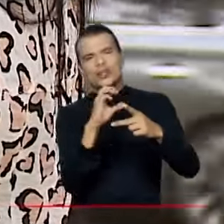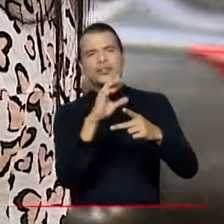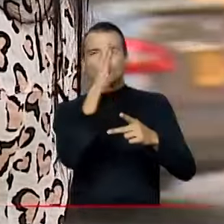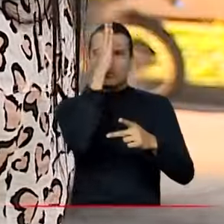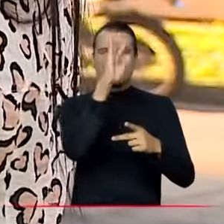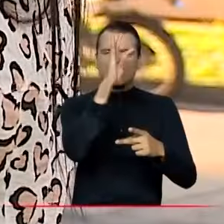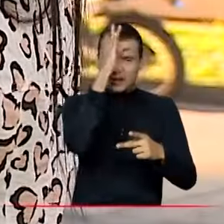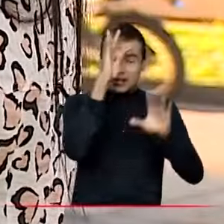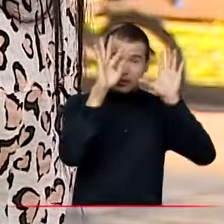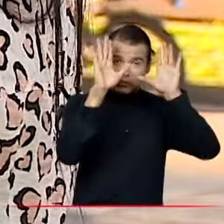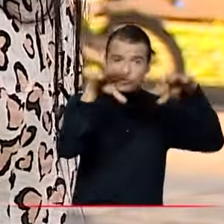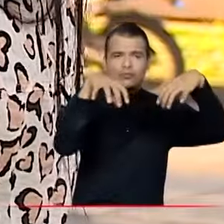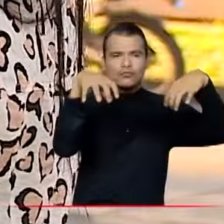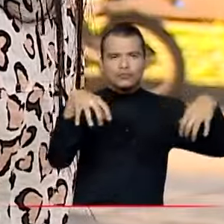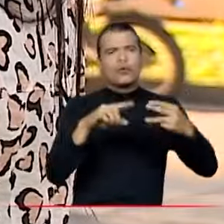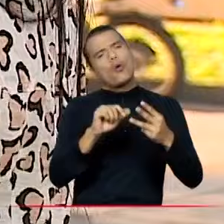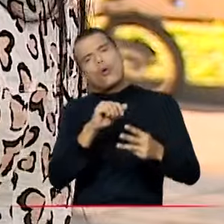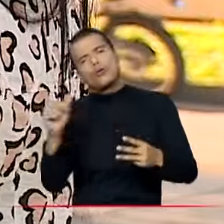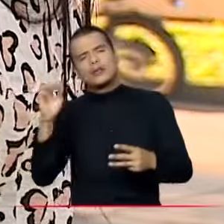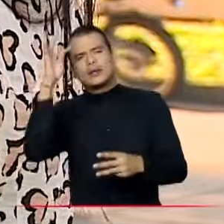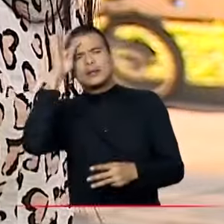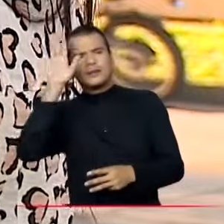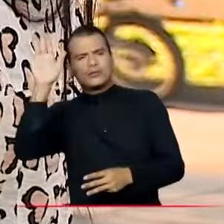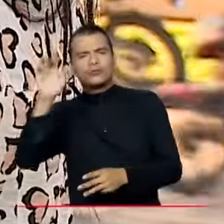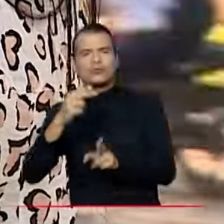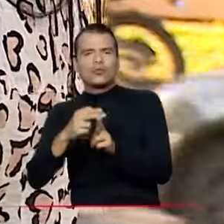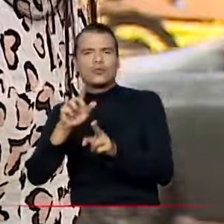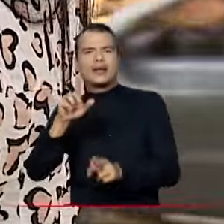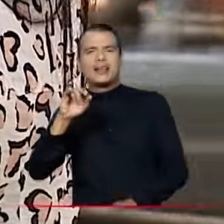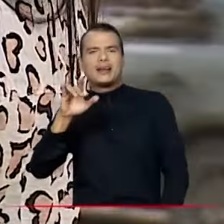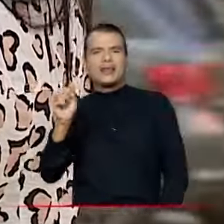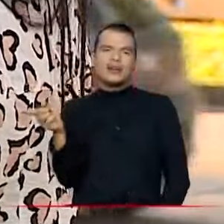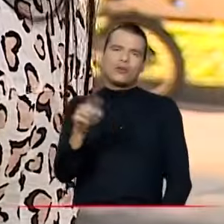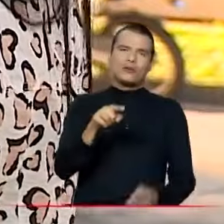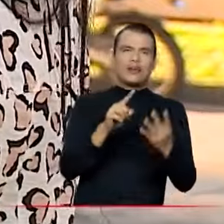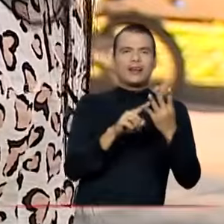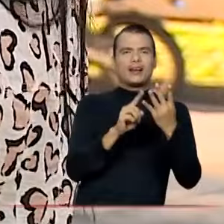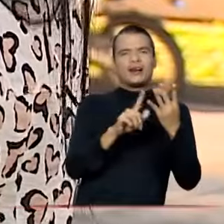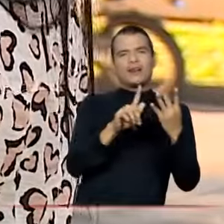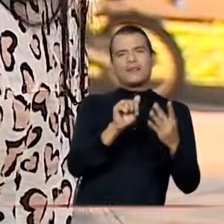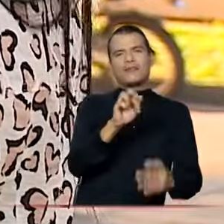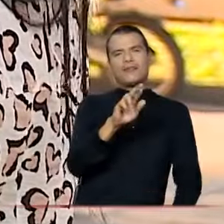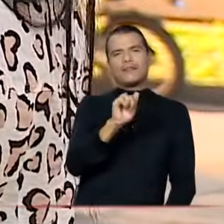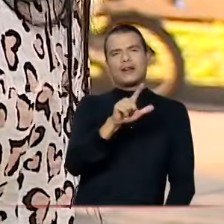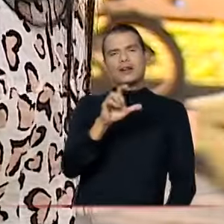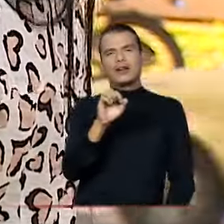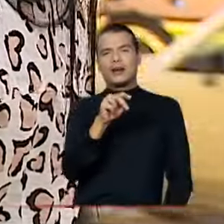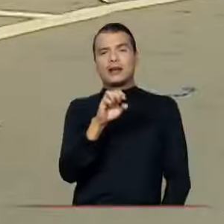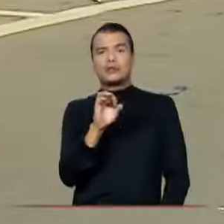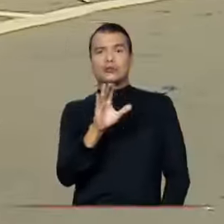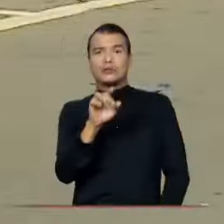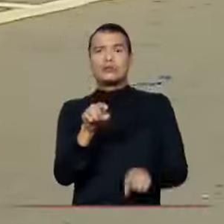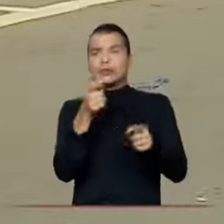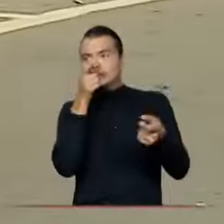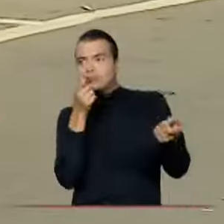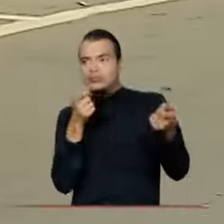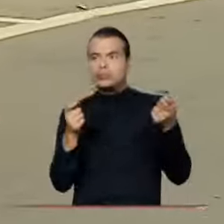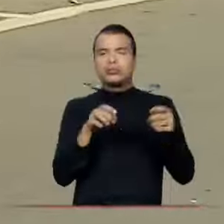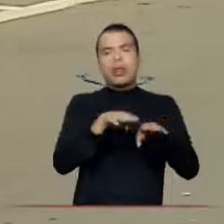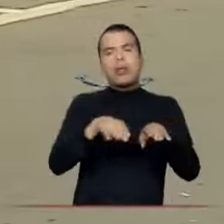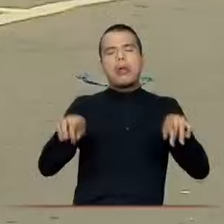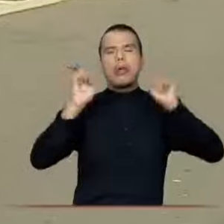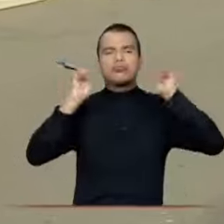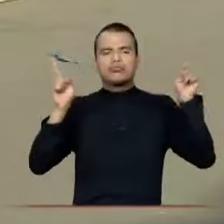tenemos también Clínica Valle de Lili, Clínica Farallones de Cali, todos esos sitios hacemos controles de estacionamiento. En